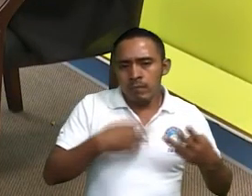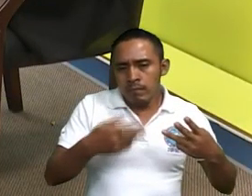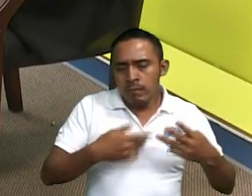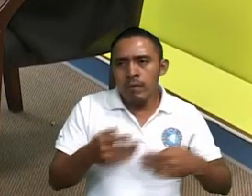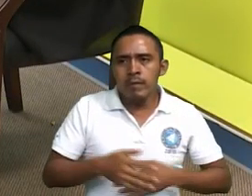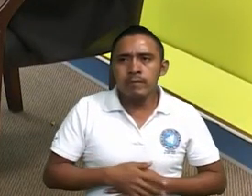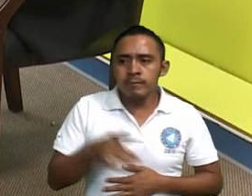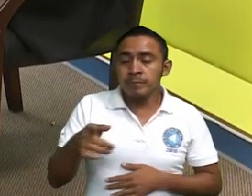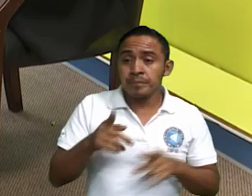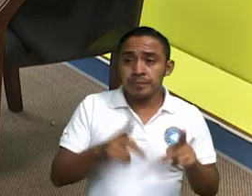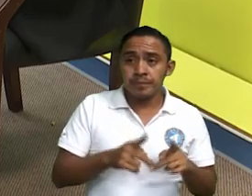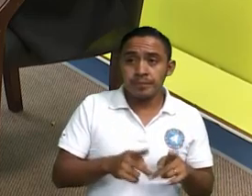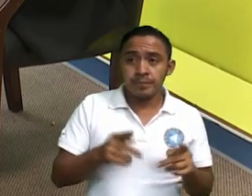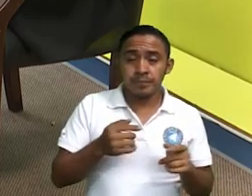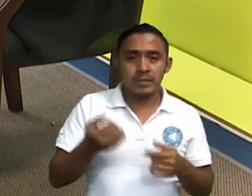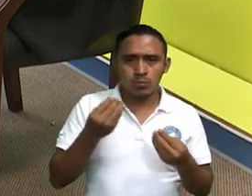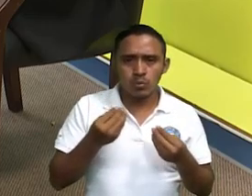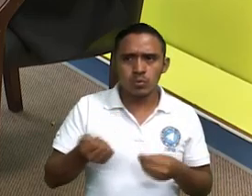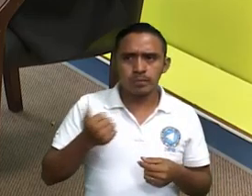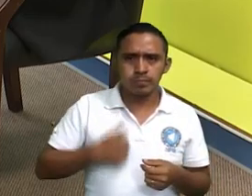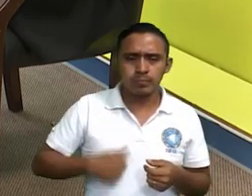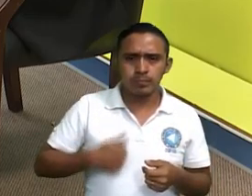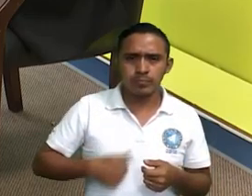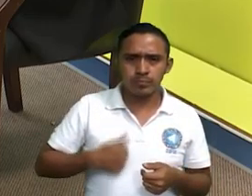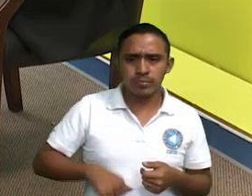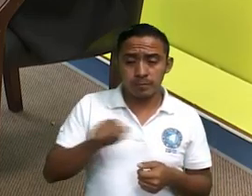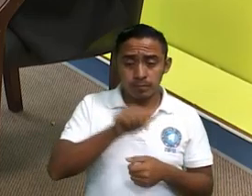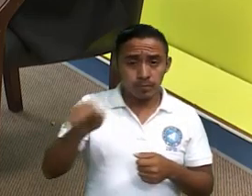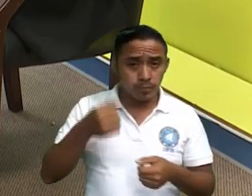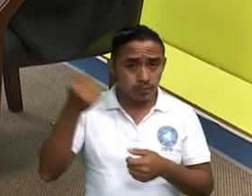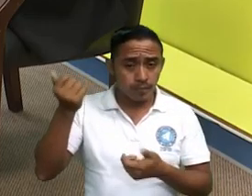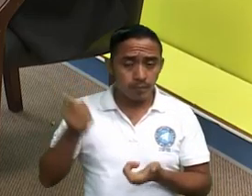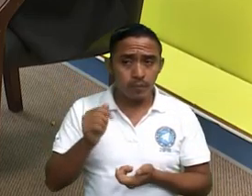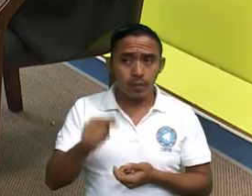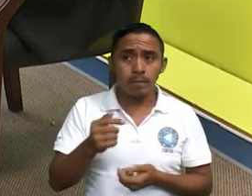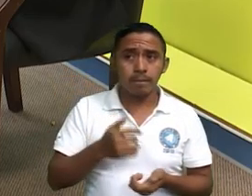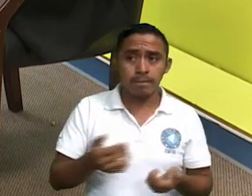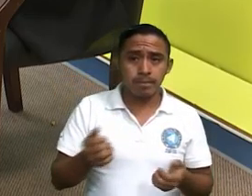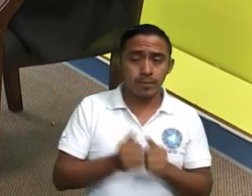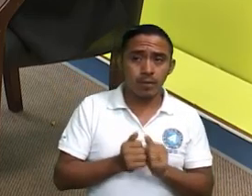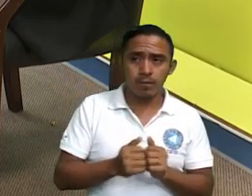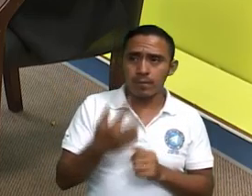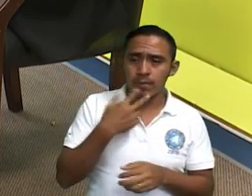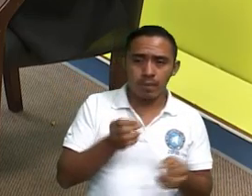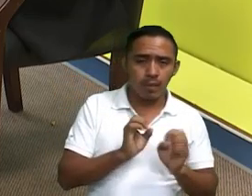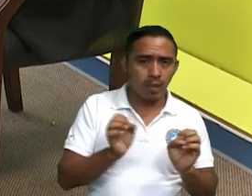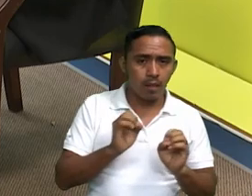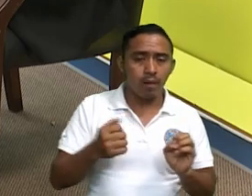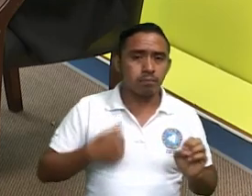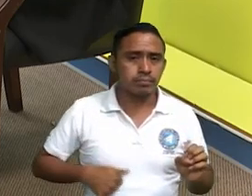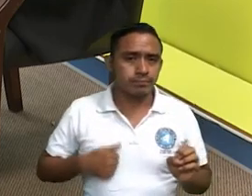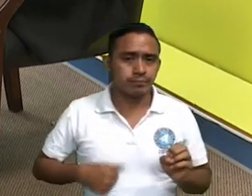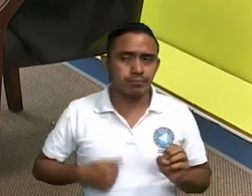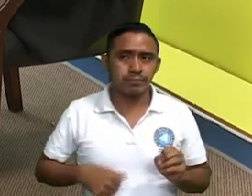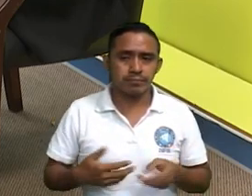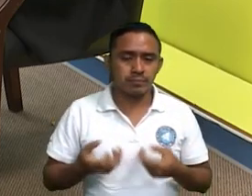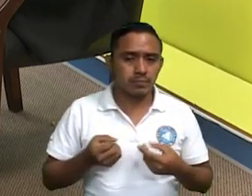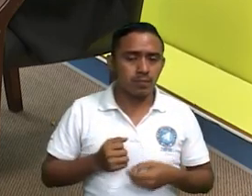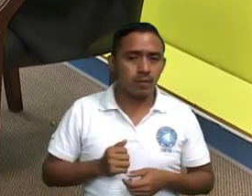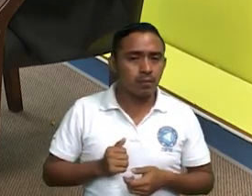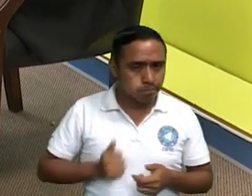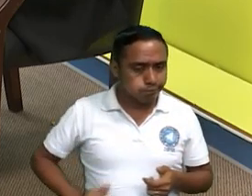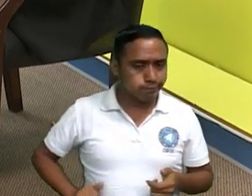van mucho al baño? No. Inmediatamente, ¿no origina ese... No. Esa necesidad de ir al baño e ir a hacer, evacuar, pues, no. Como se